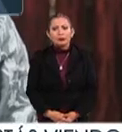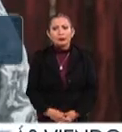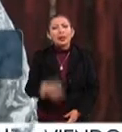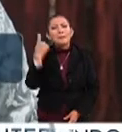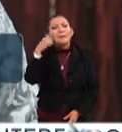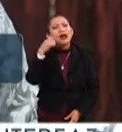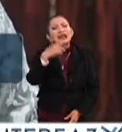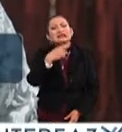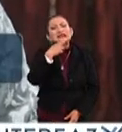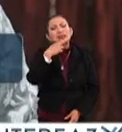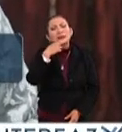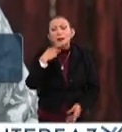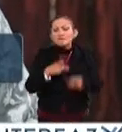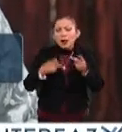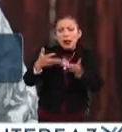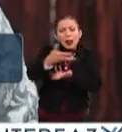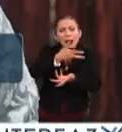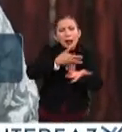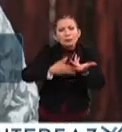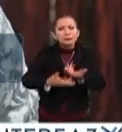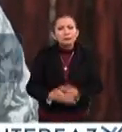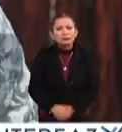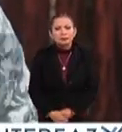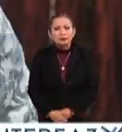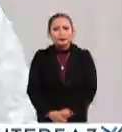¿Para qué sirve el diálogo?